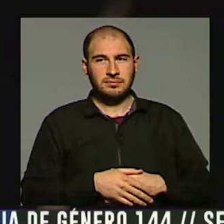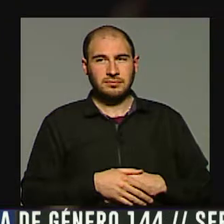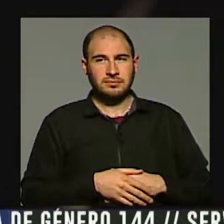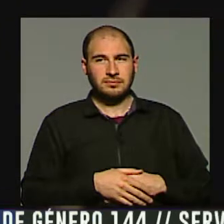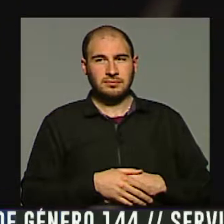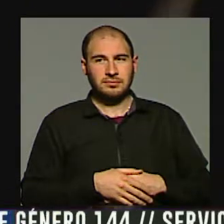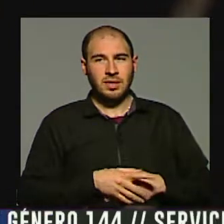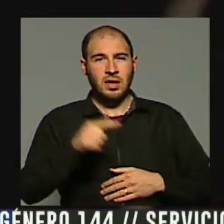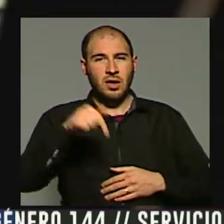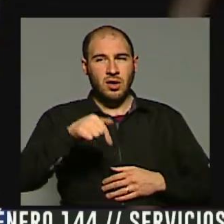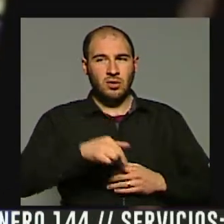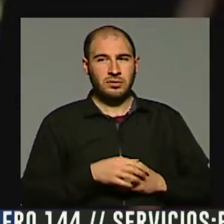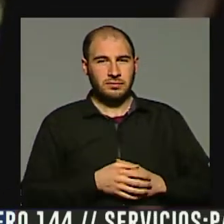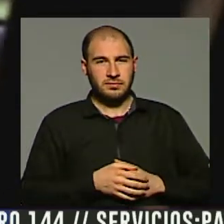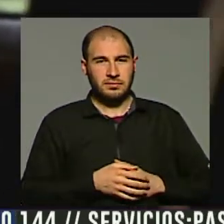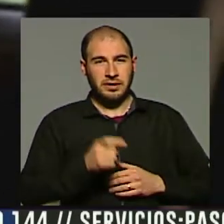Hoy es